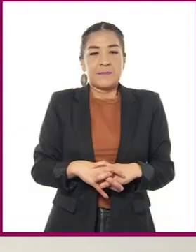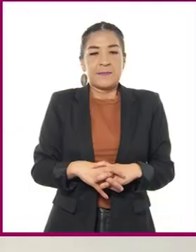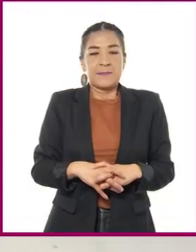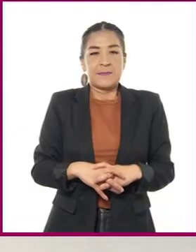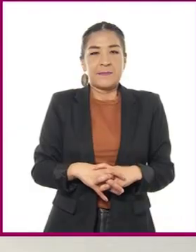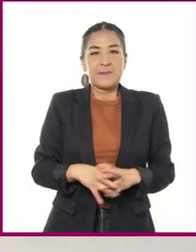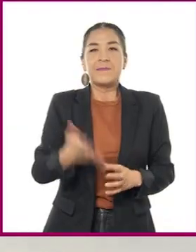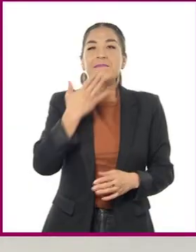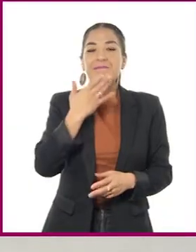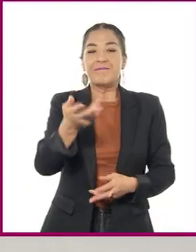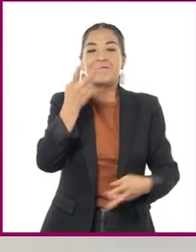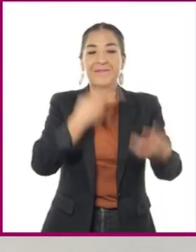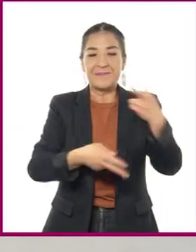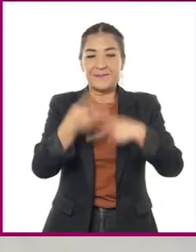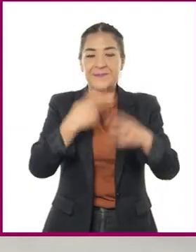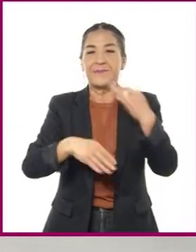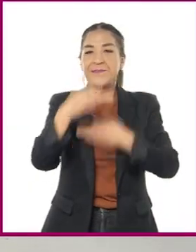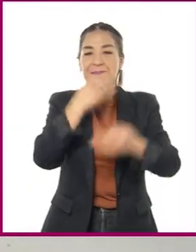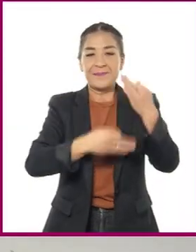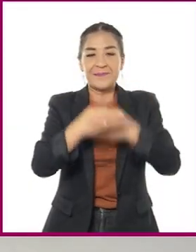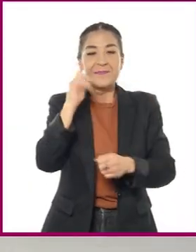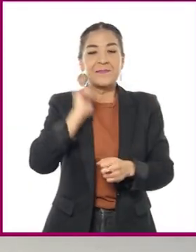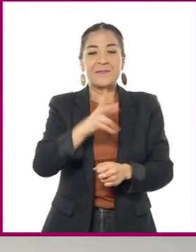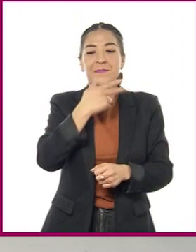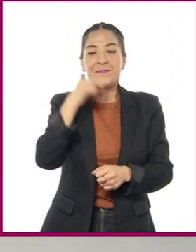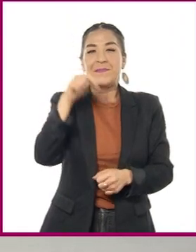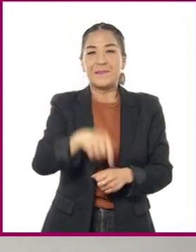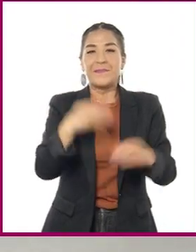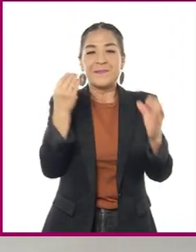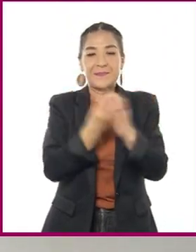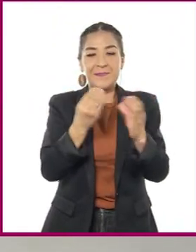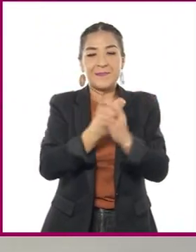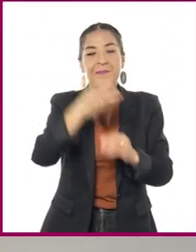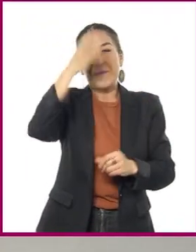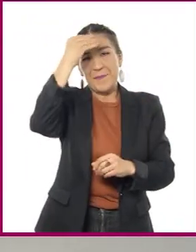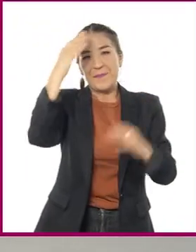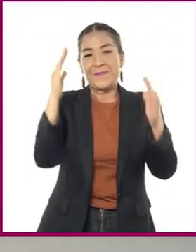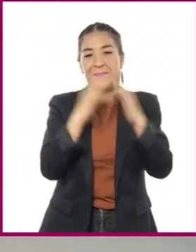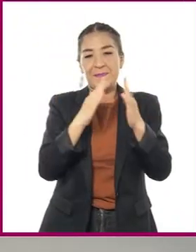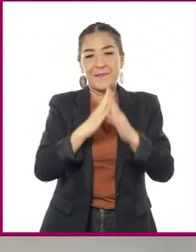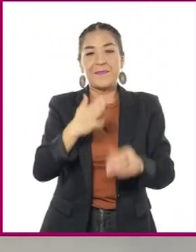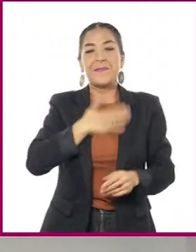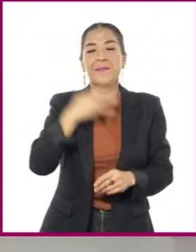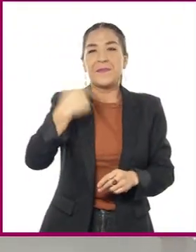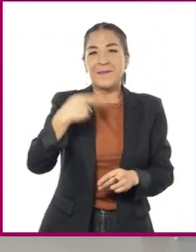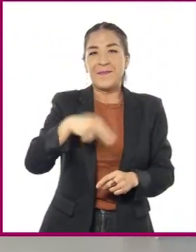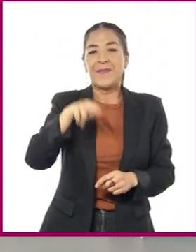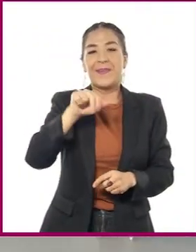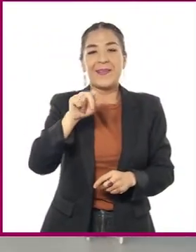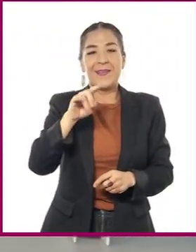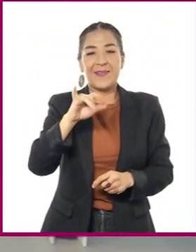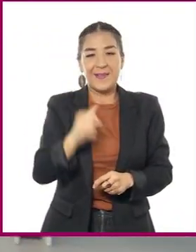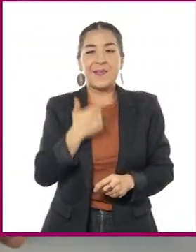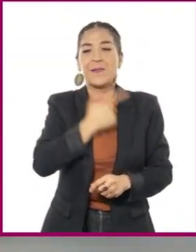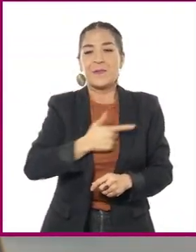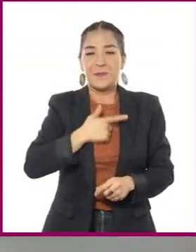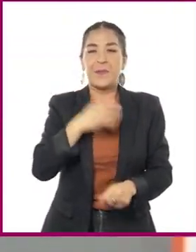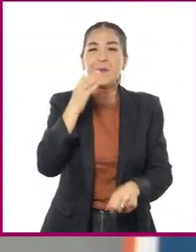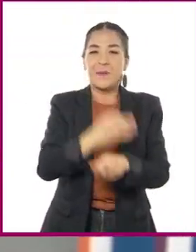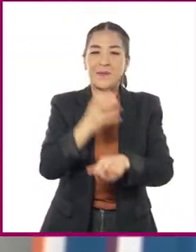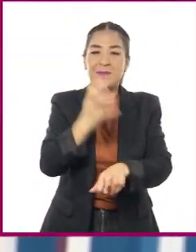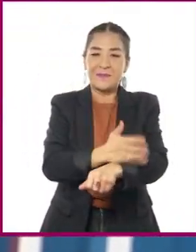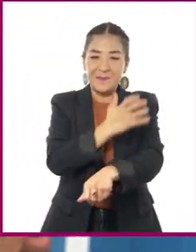Les damos la bienvenida a todas y todos a una sesión más de Aprende en Casa. Yo soy Nadia Jiménez y es un gusto